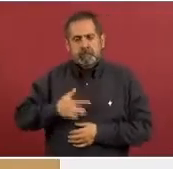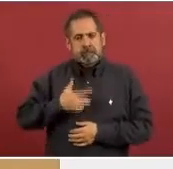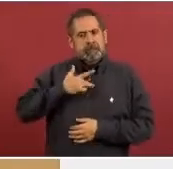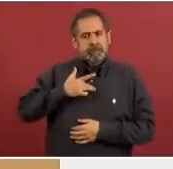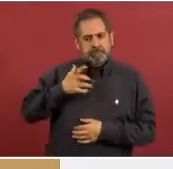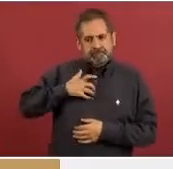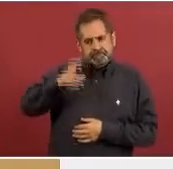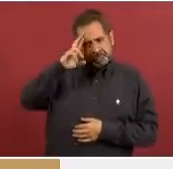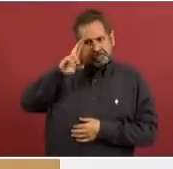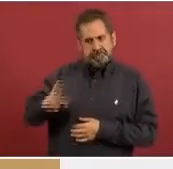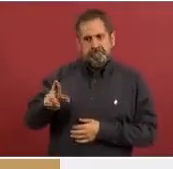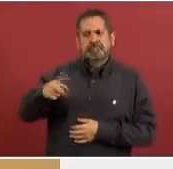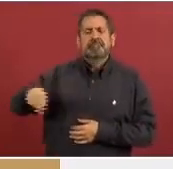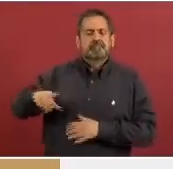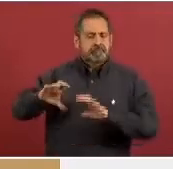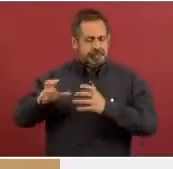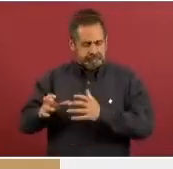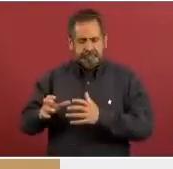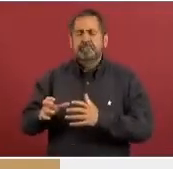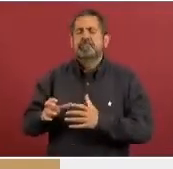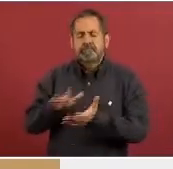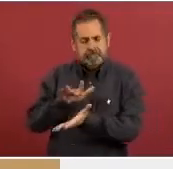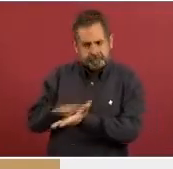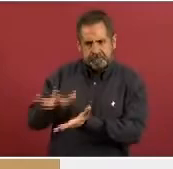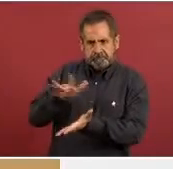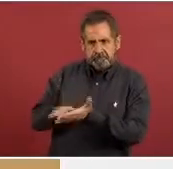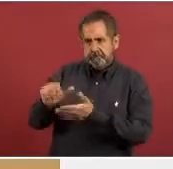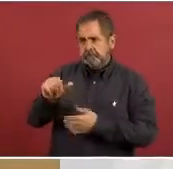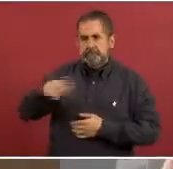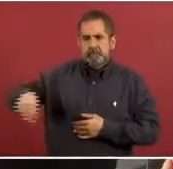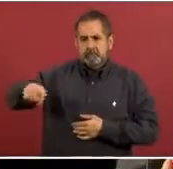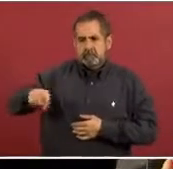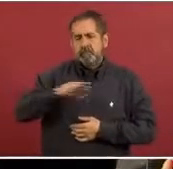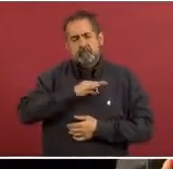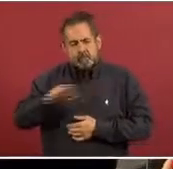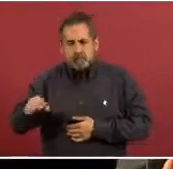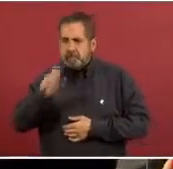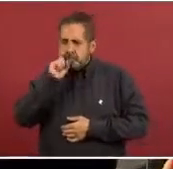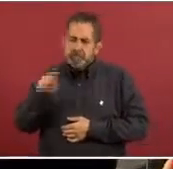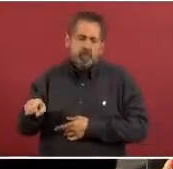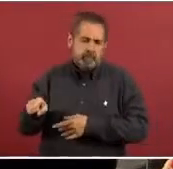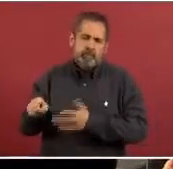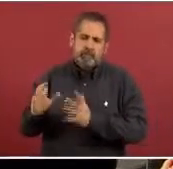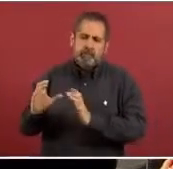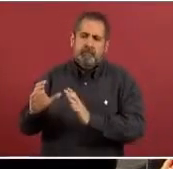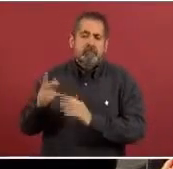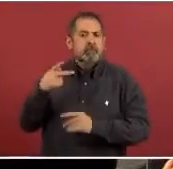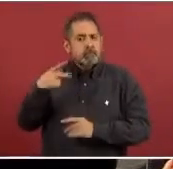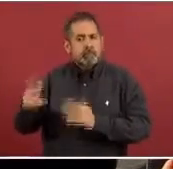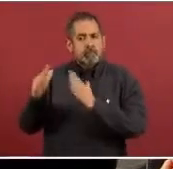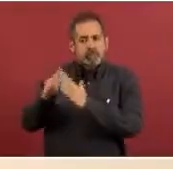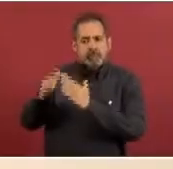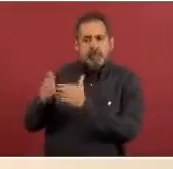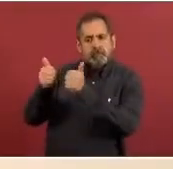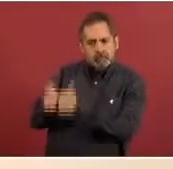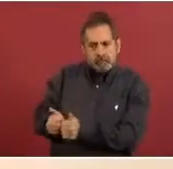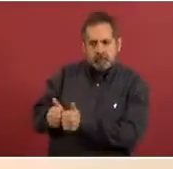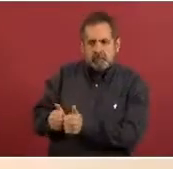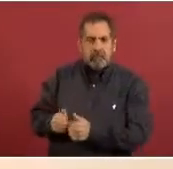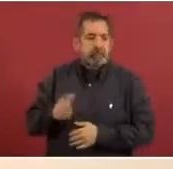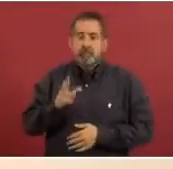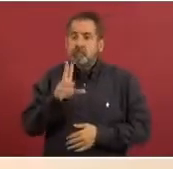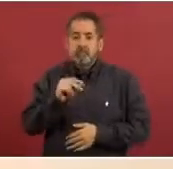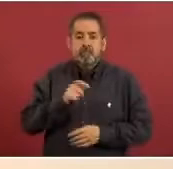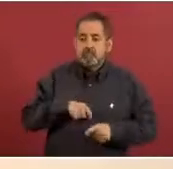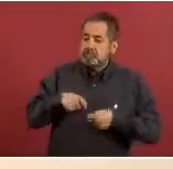solidarias y salir y apoyarlas para que puedan ellas también quedarse en casa, no recargarles